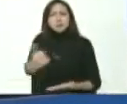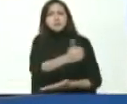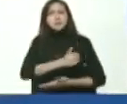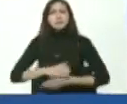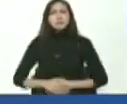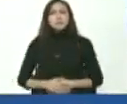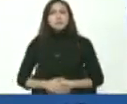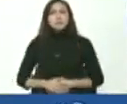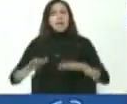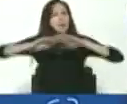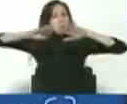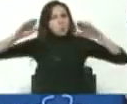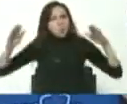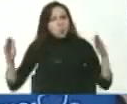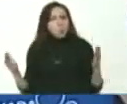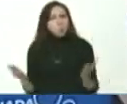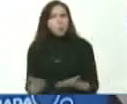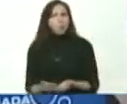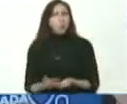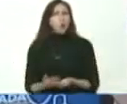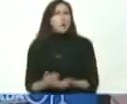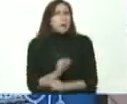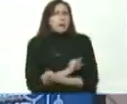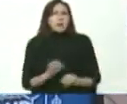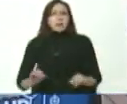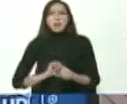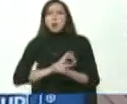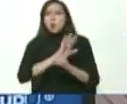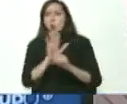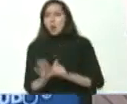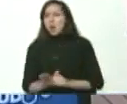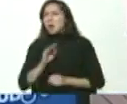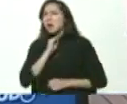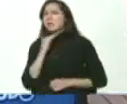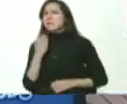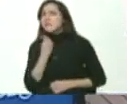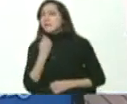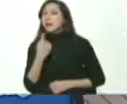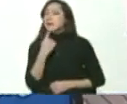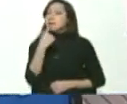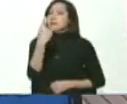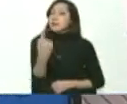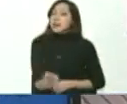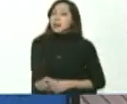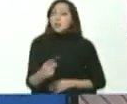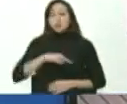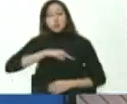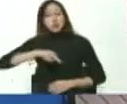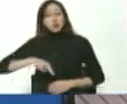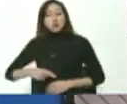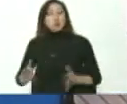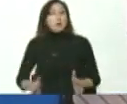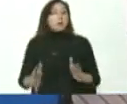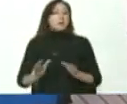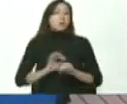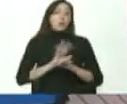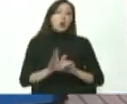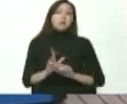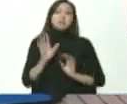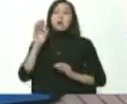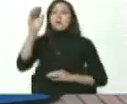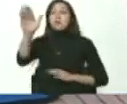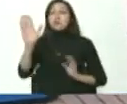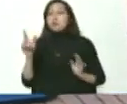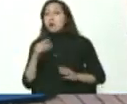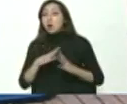medicamentos en el mundo para cortar la enfermedad, allí sí diremos, hemos vencido al coronavirus con